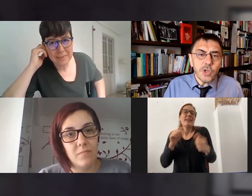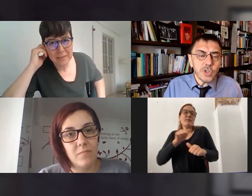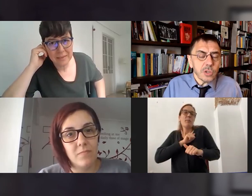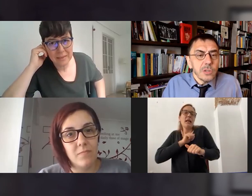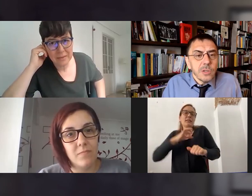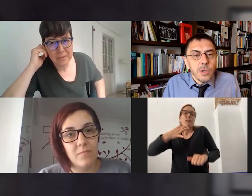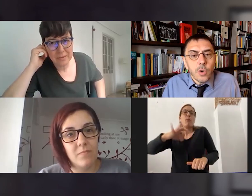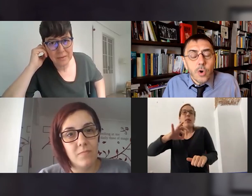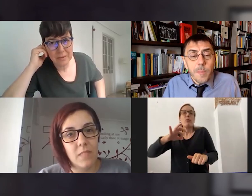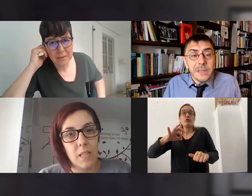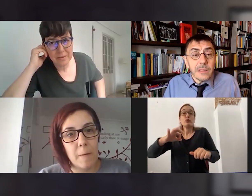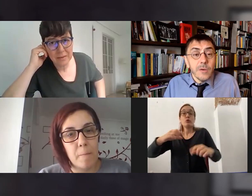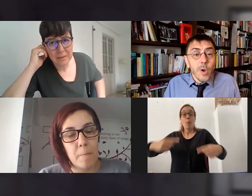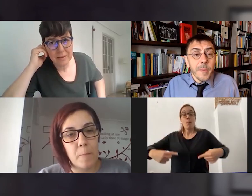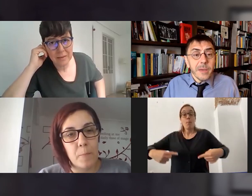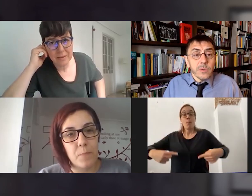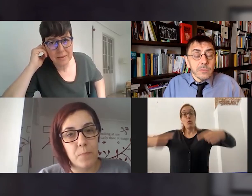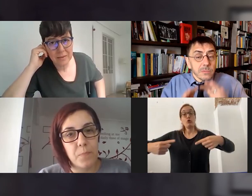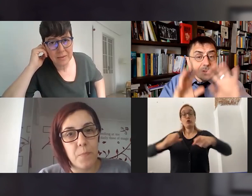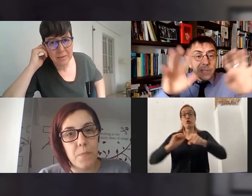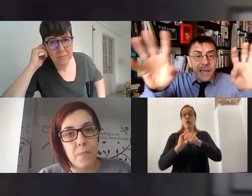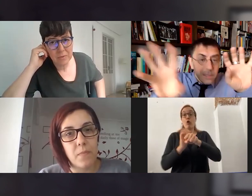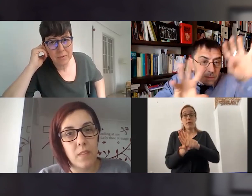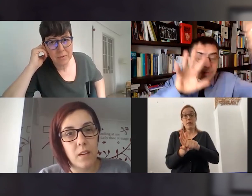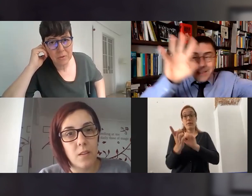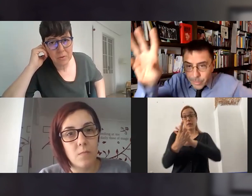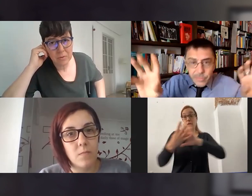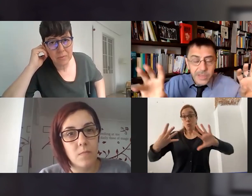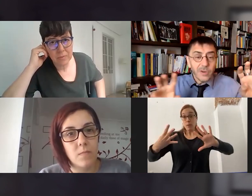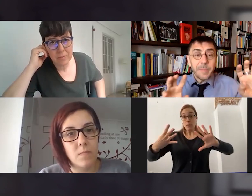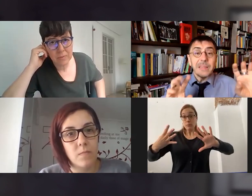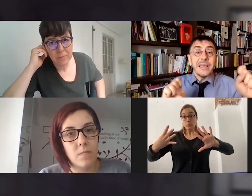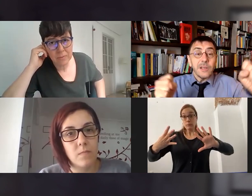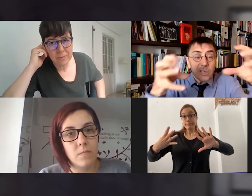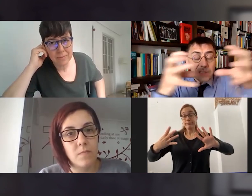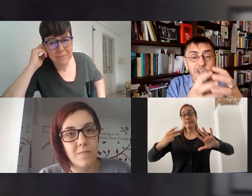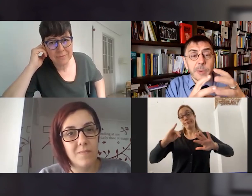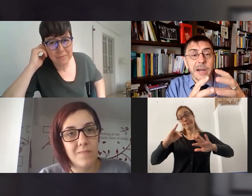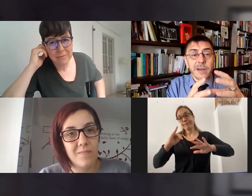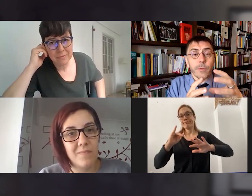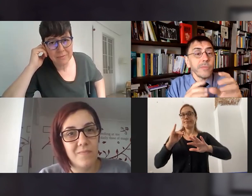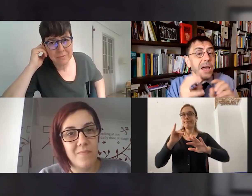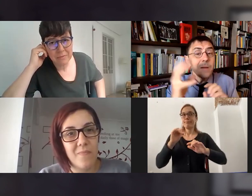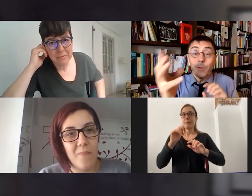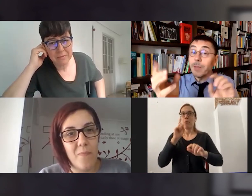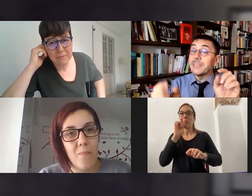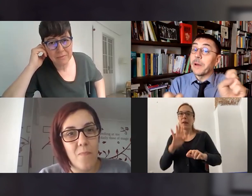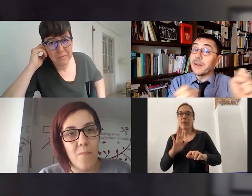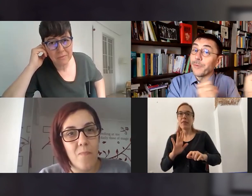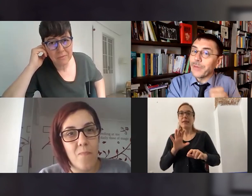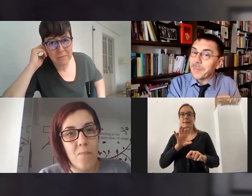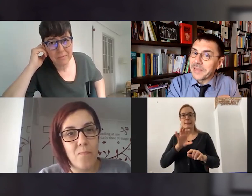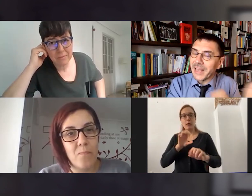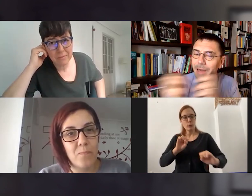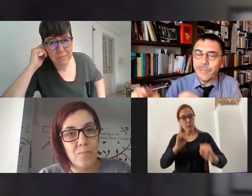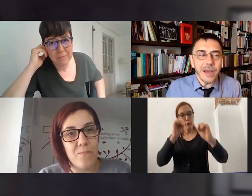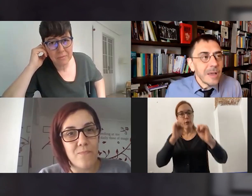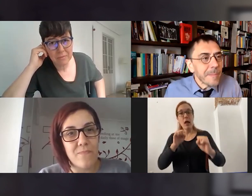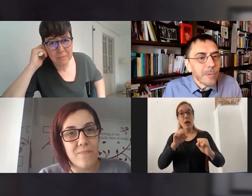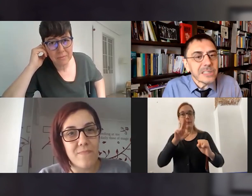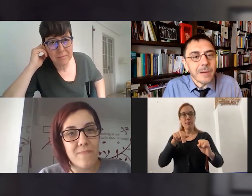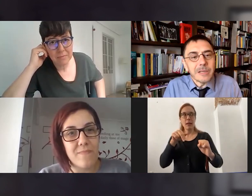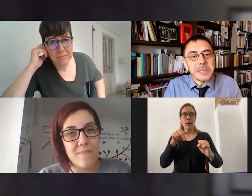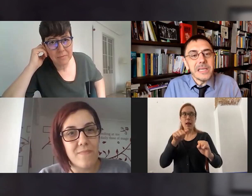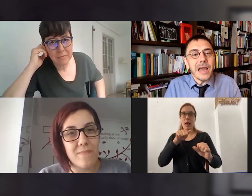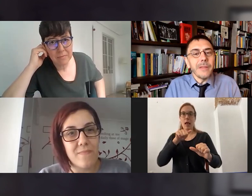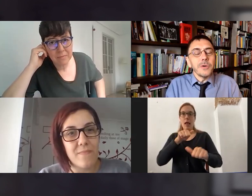este post-COVID-19, bueno, donde hay tendencias, ¿no? Parece que los estados se van a reforzar, pero también se va a reforzar la vigilancia,